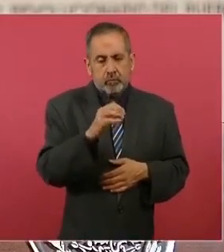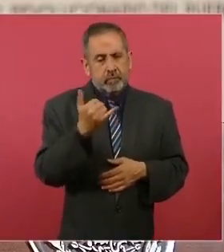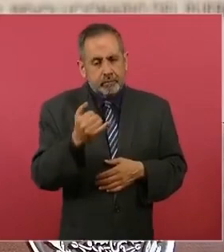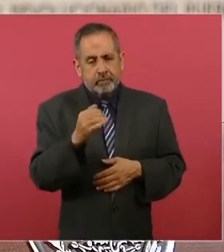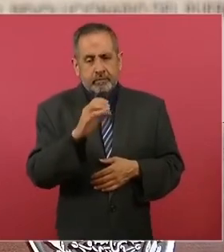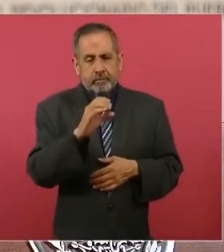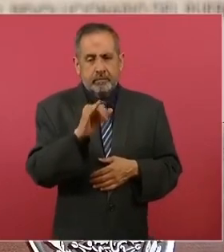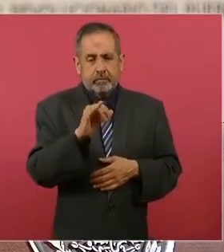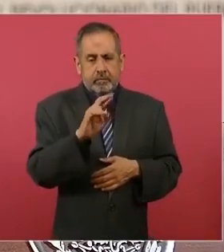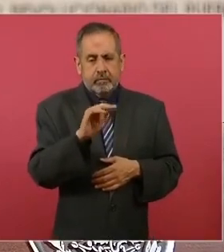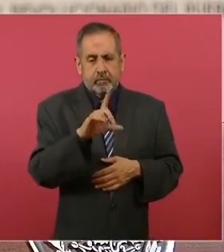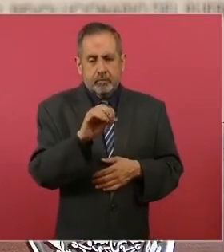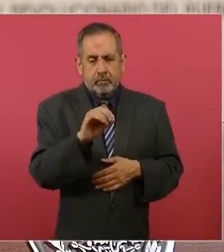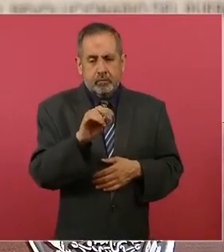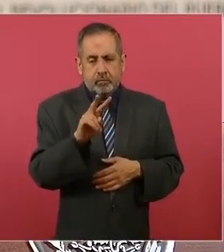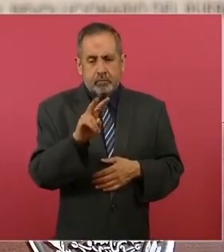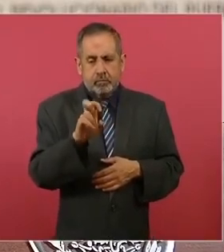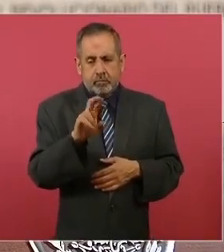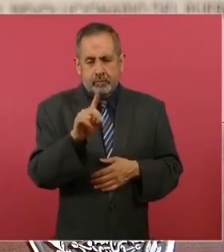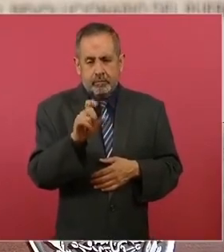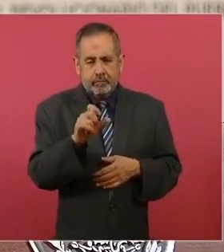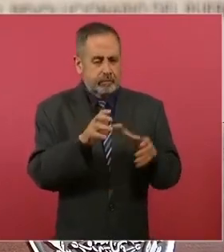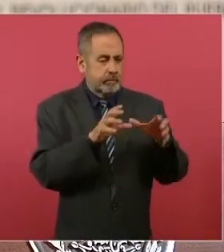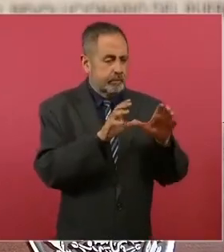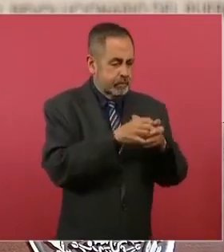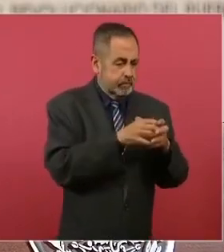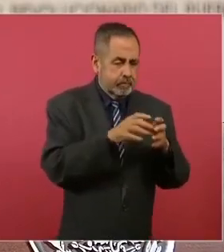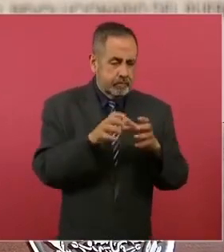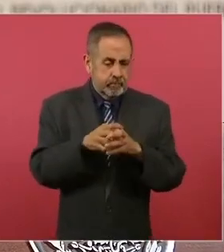y de círculo verde.